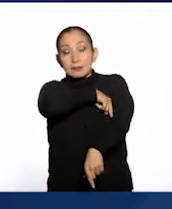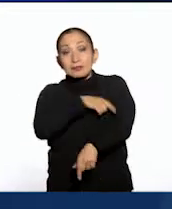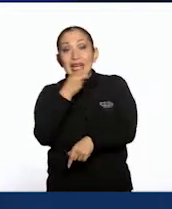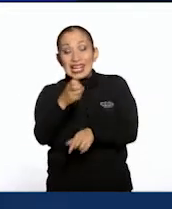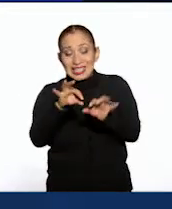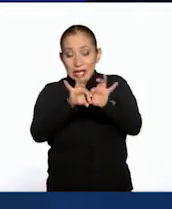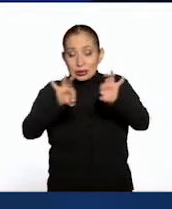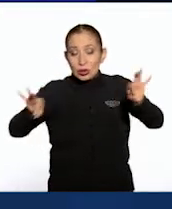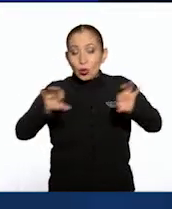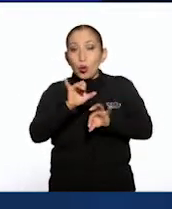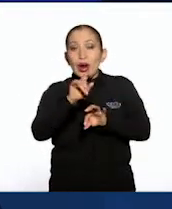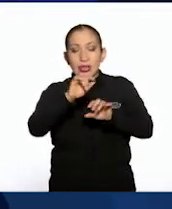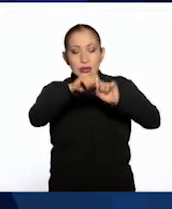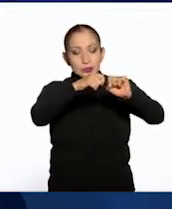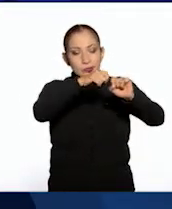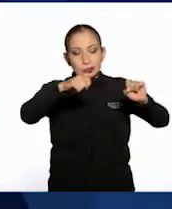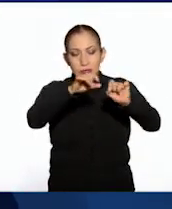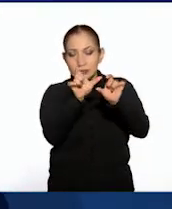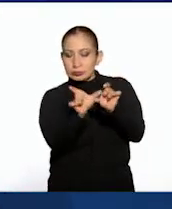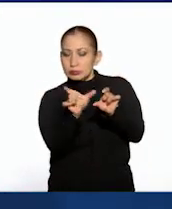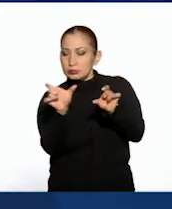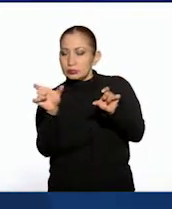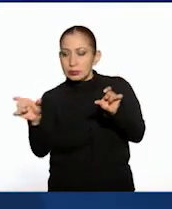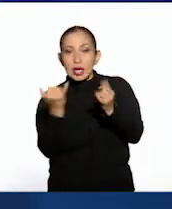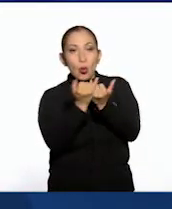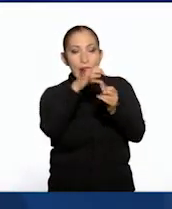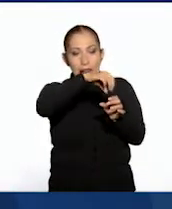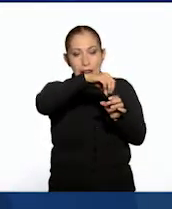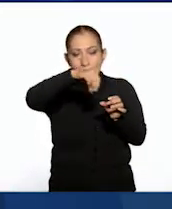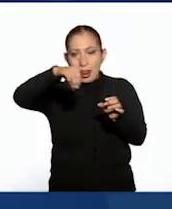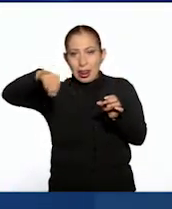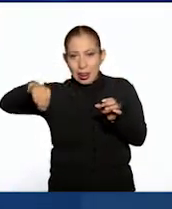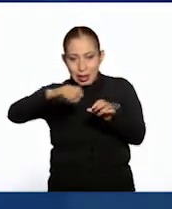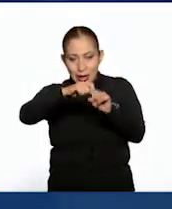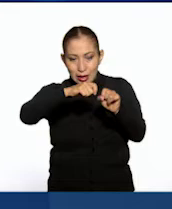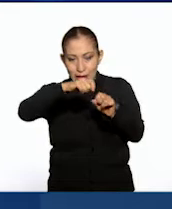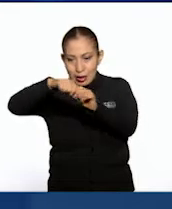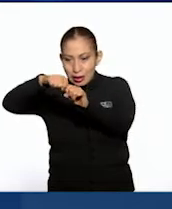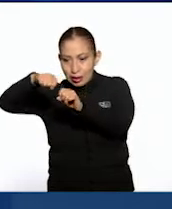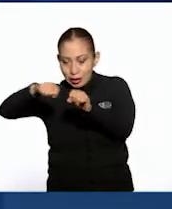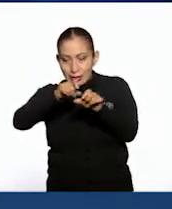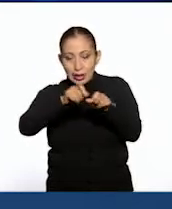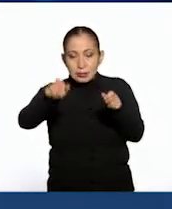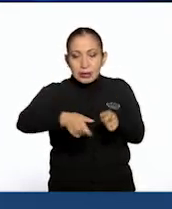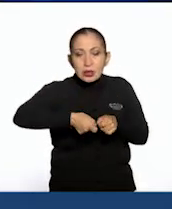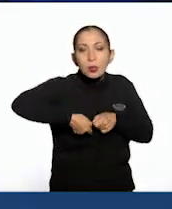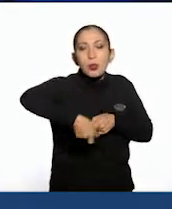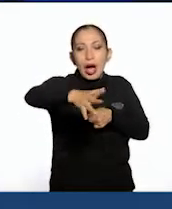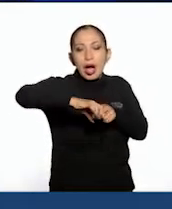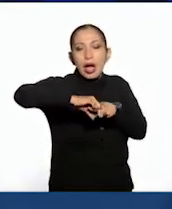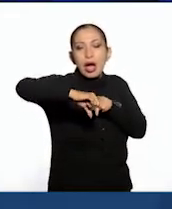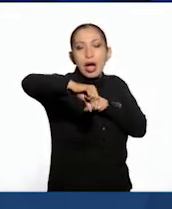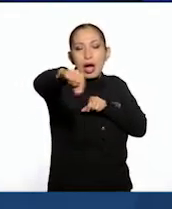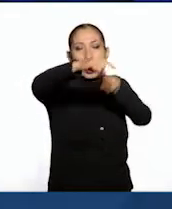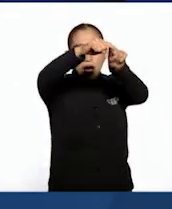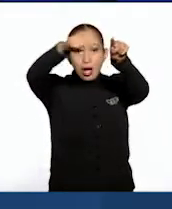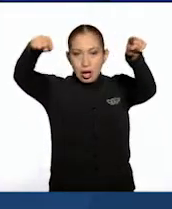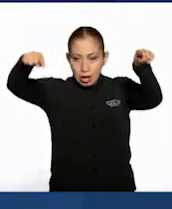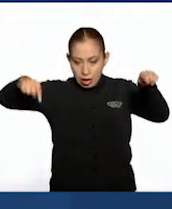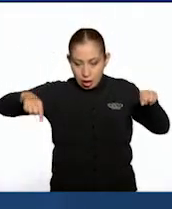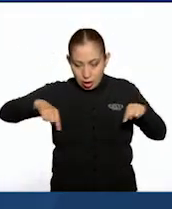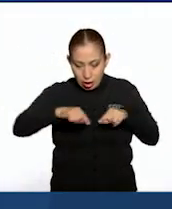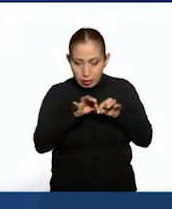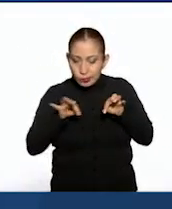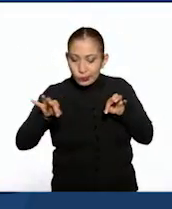Estas cuerdas eran anudadas en intervalos de igual distancia. Luego se extendía la cuerda alrededor del terreno